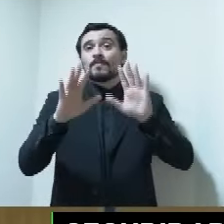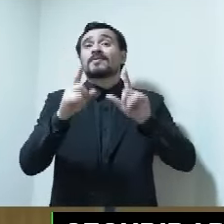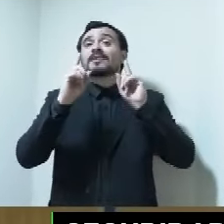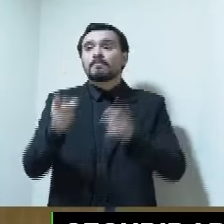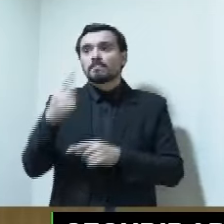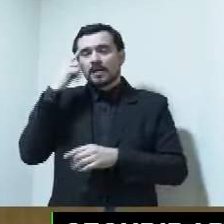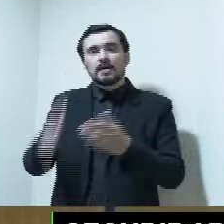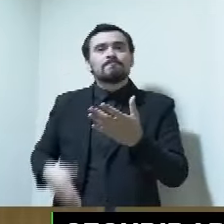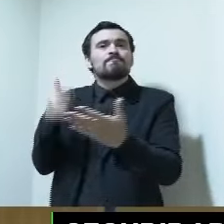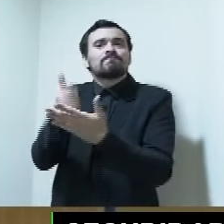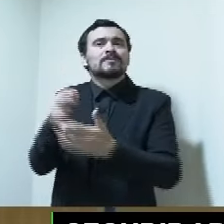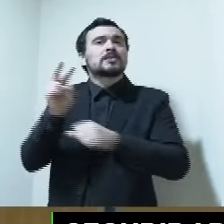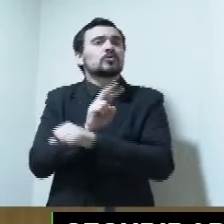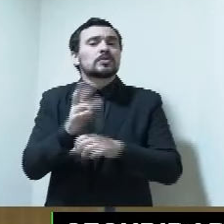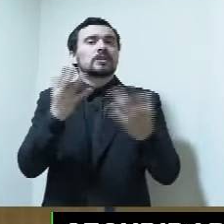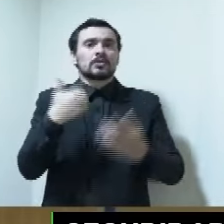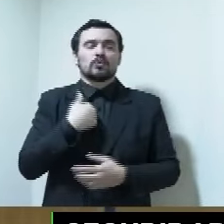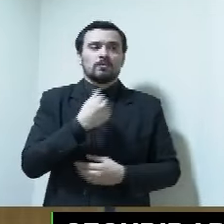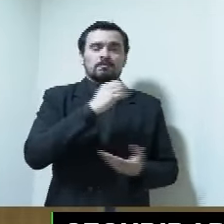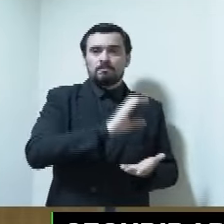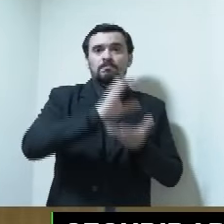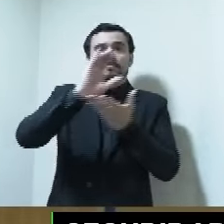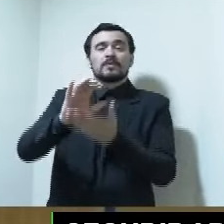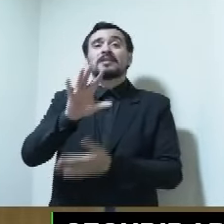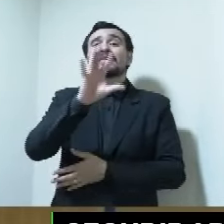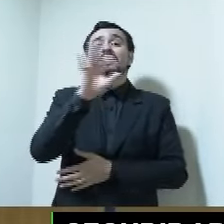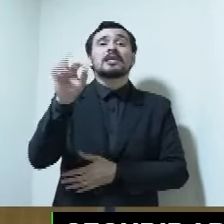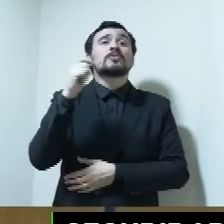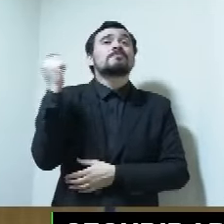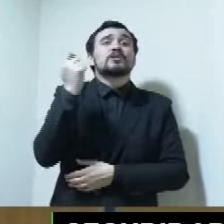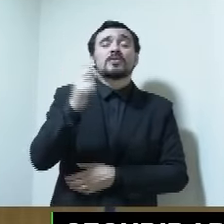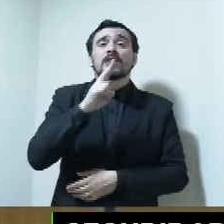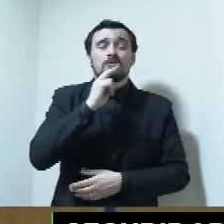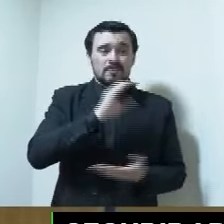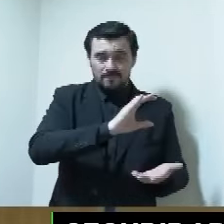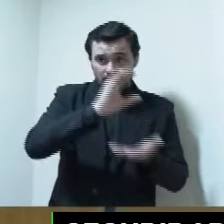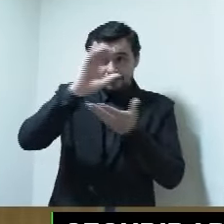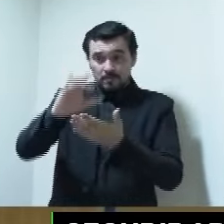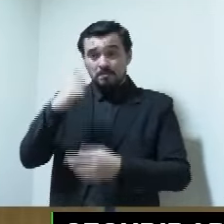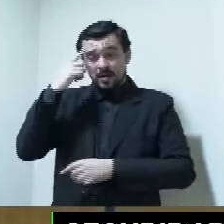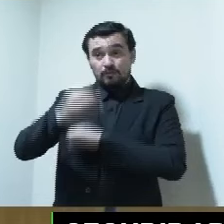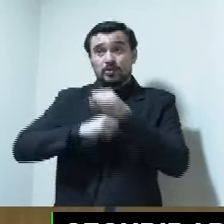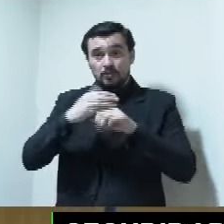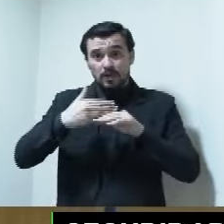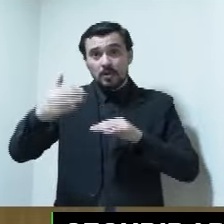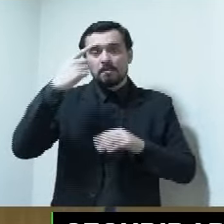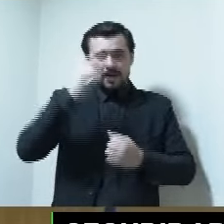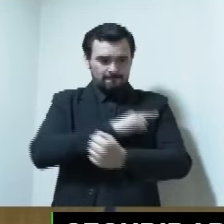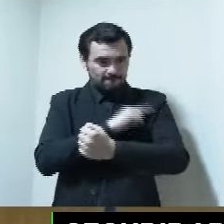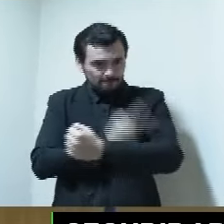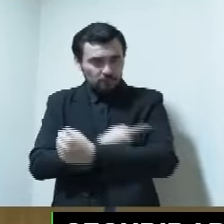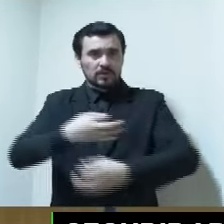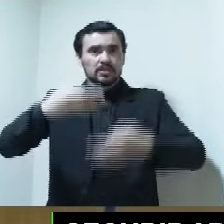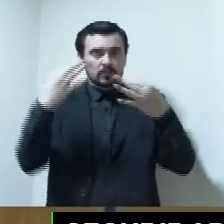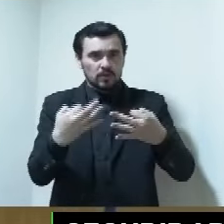seguridad, he decidido destinar la suma inédita de casi 500 millones de dólares en los próximos años para fortalecer la seguridad